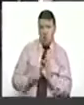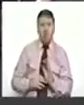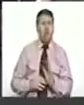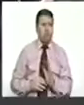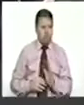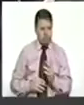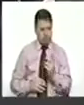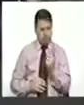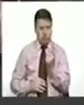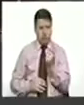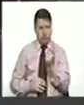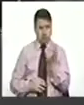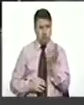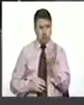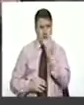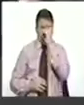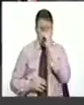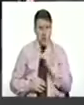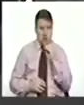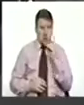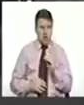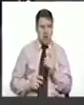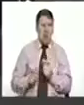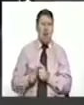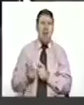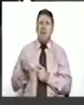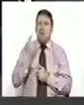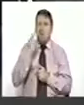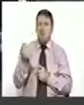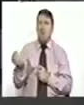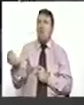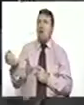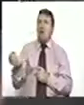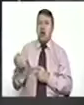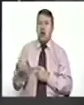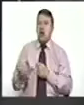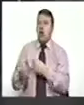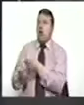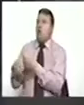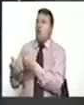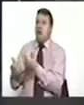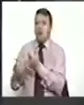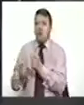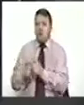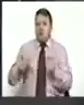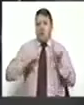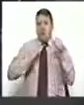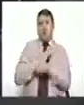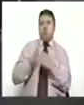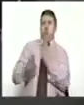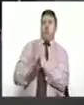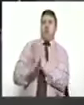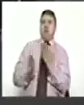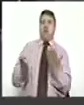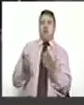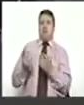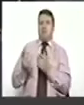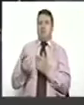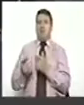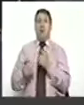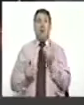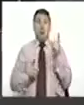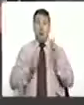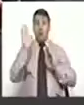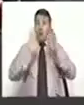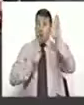medidas económicas que se han tomado todas son pequeñas frente a la dimensión del problema. Por eso el candidato